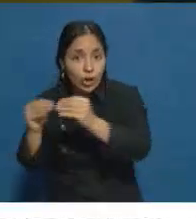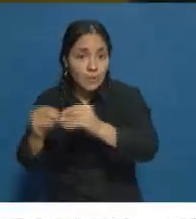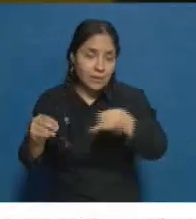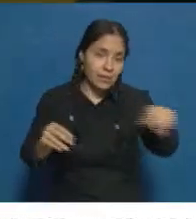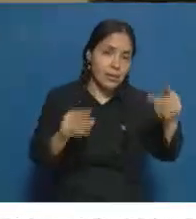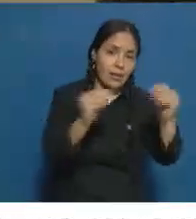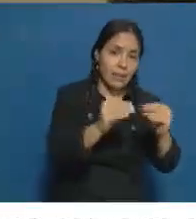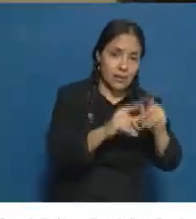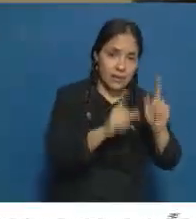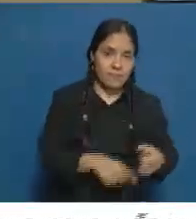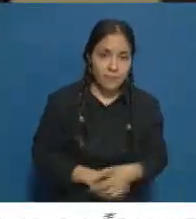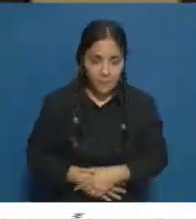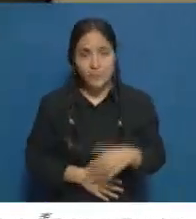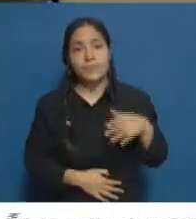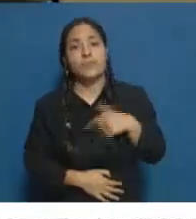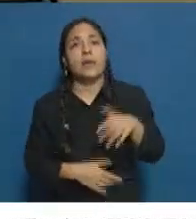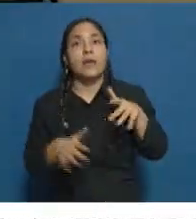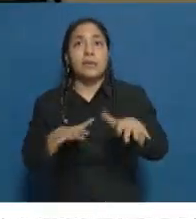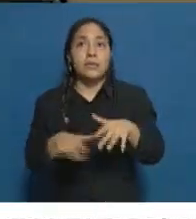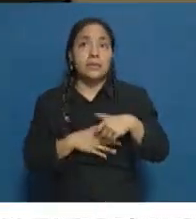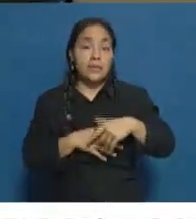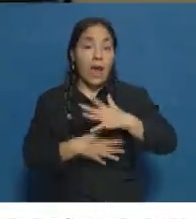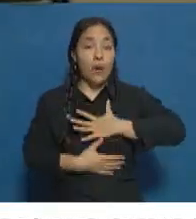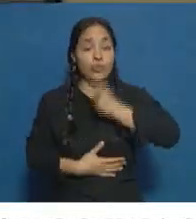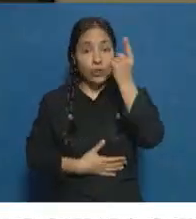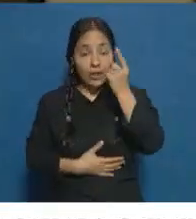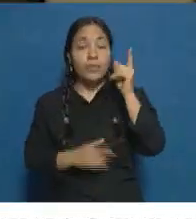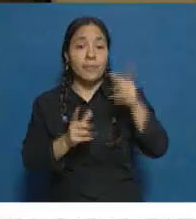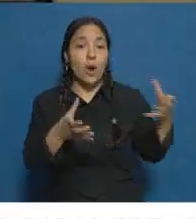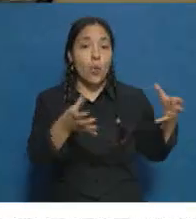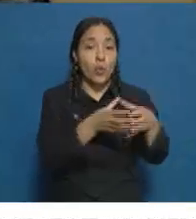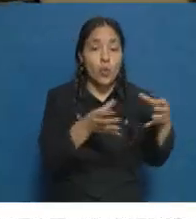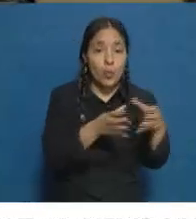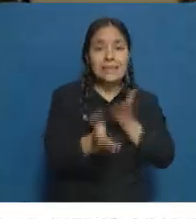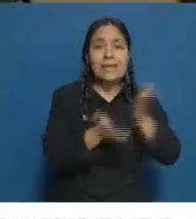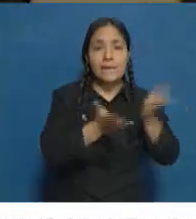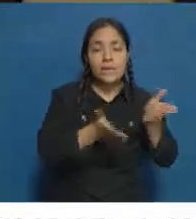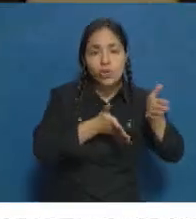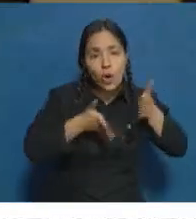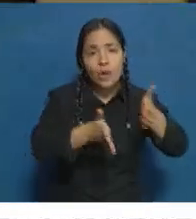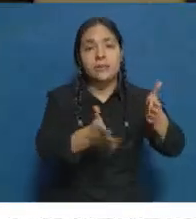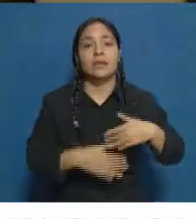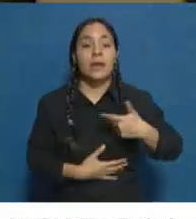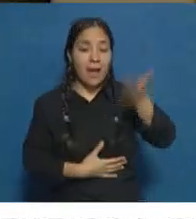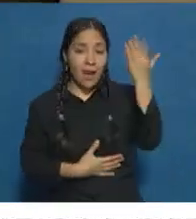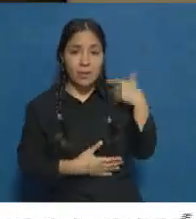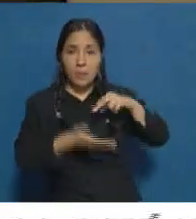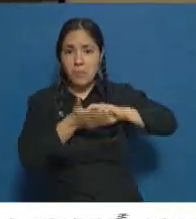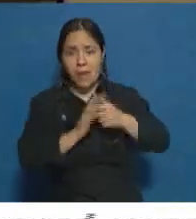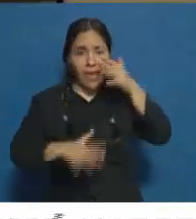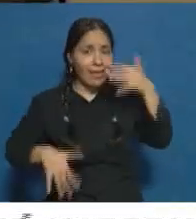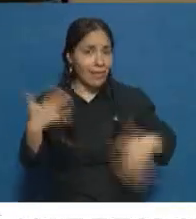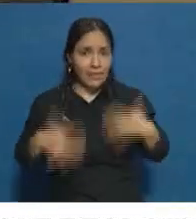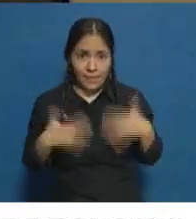hecho. La dirección de la escuela, conjuntamente con sus autoridades y el equipo de servicio de orientación, comunican que en el día de ayer hubo un